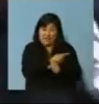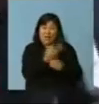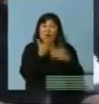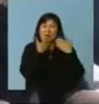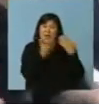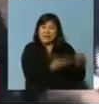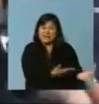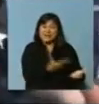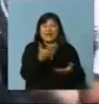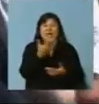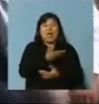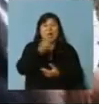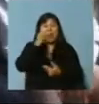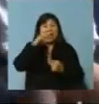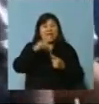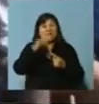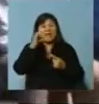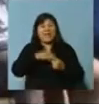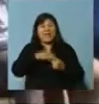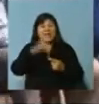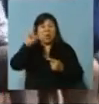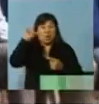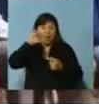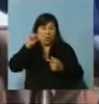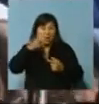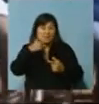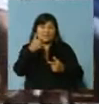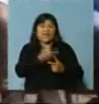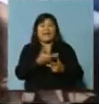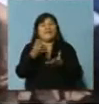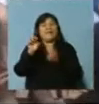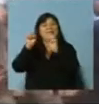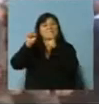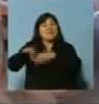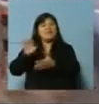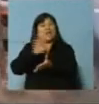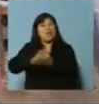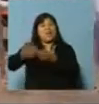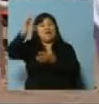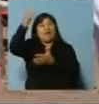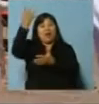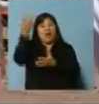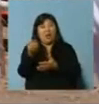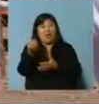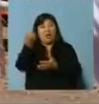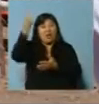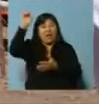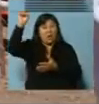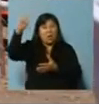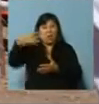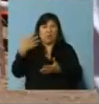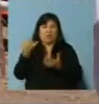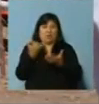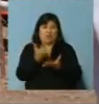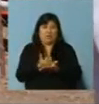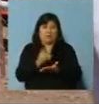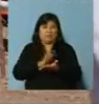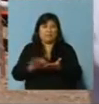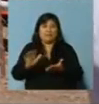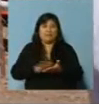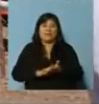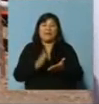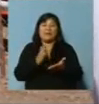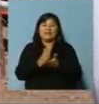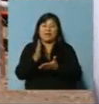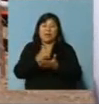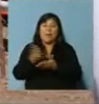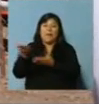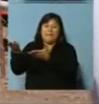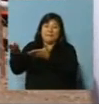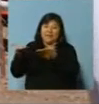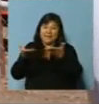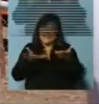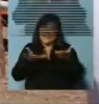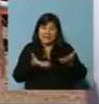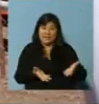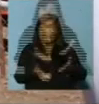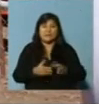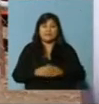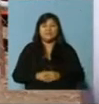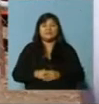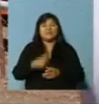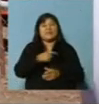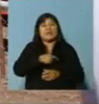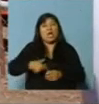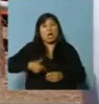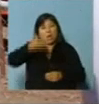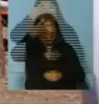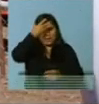realmente que se haga la luz, en este caso, con esta empresa fotovoltaica. Seguidamente voy a invitar al